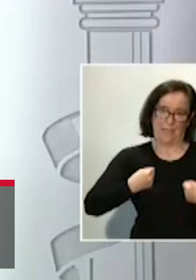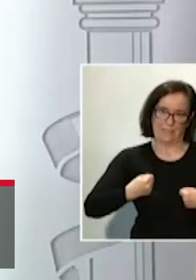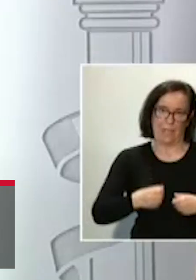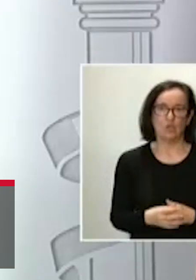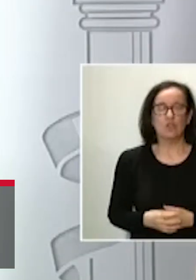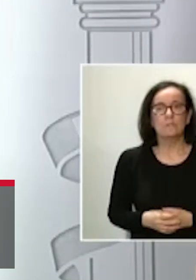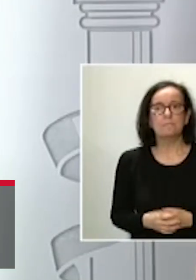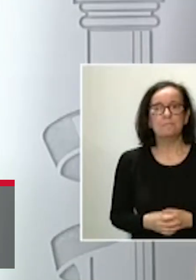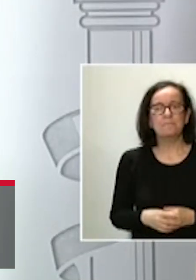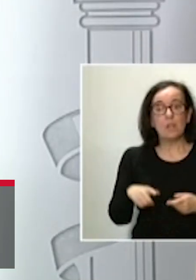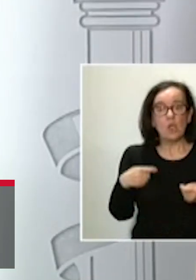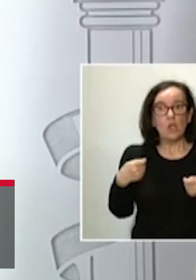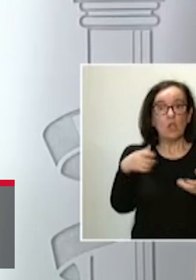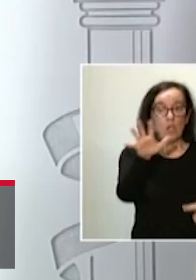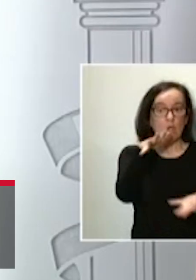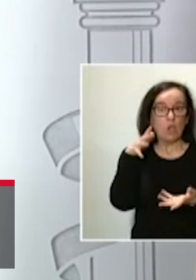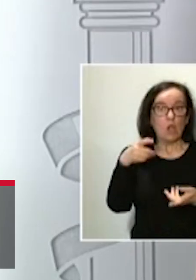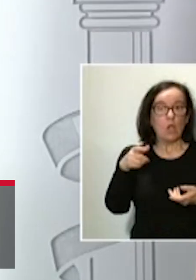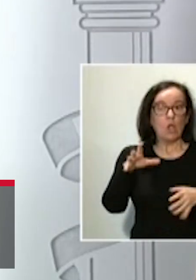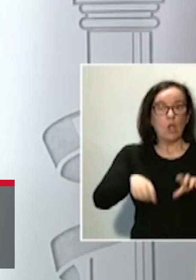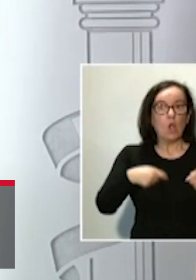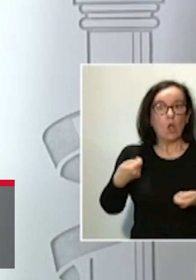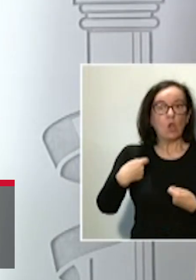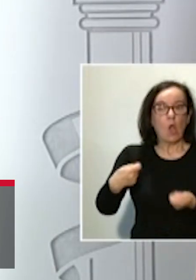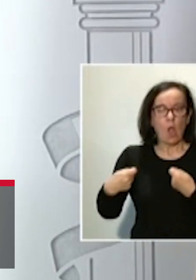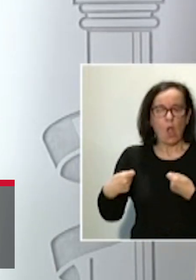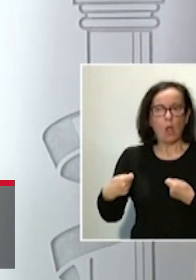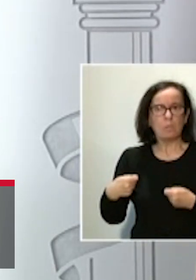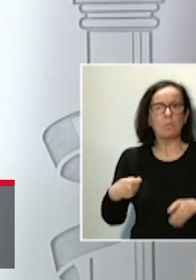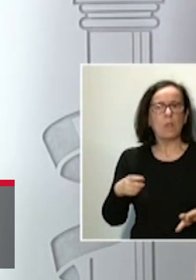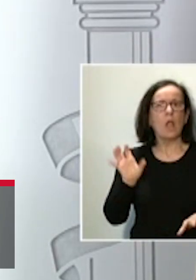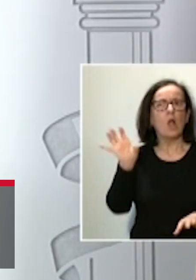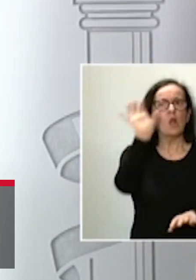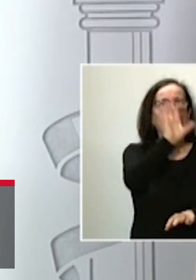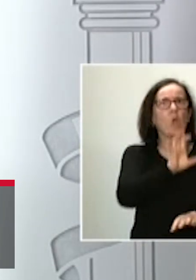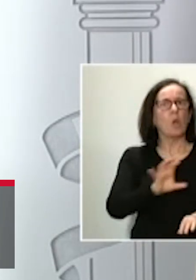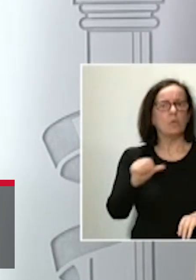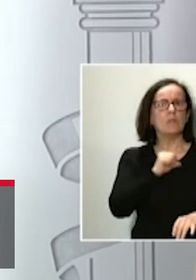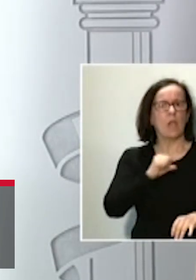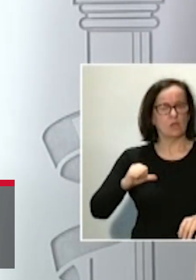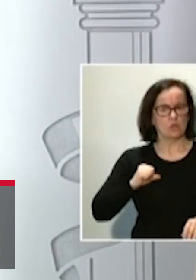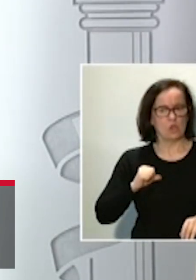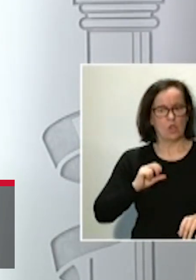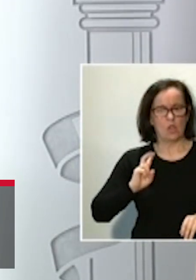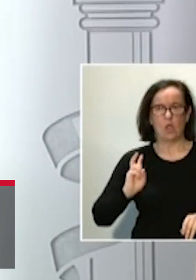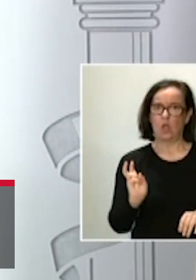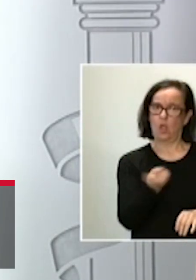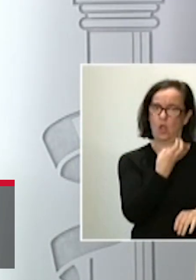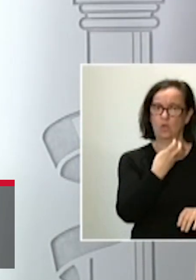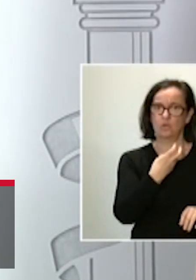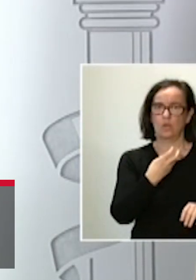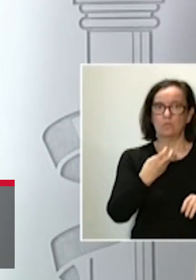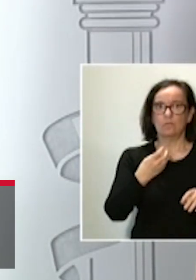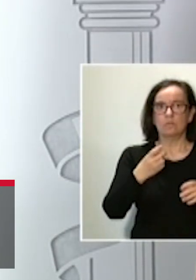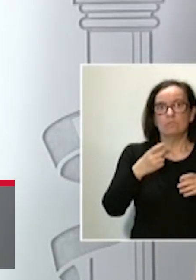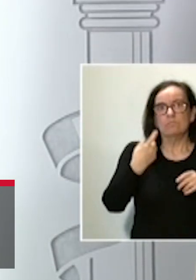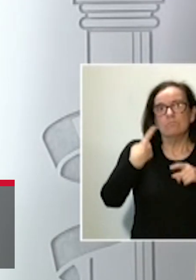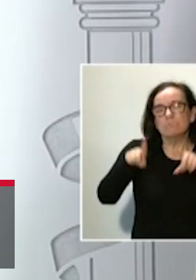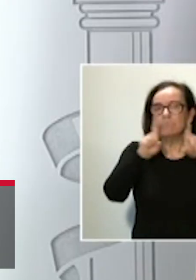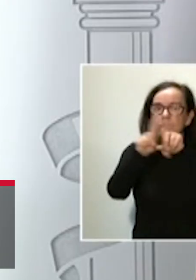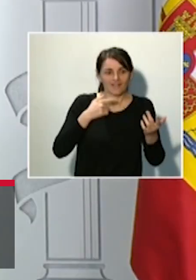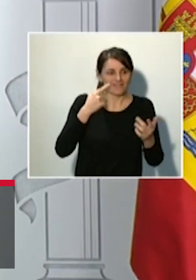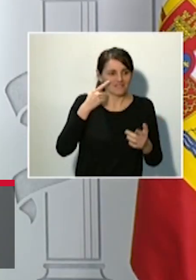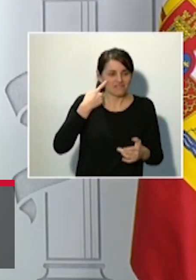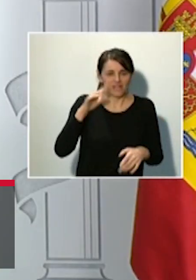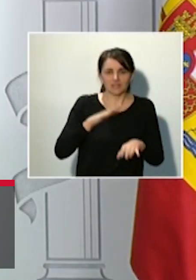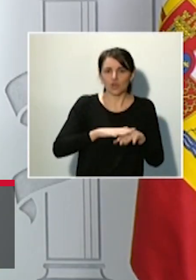No impide que las comunidades autonómicas y otros agentes sanitarios puedan seguir realizando su gestión de